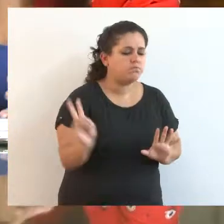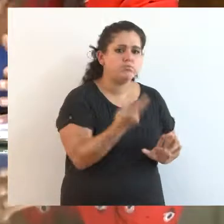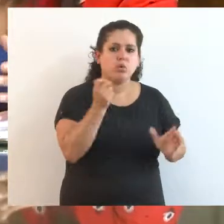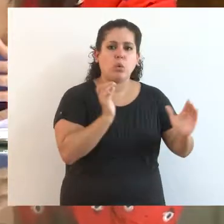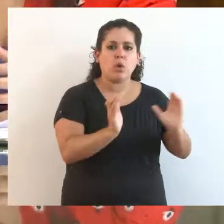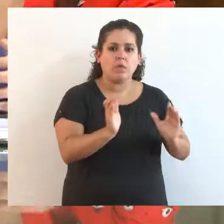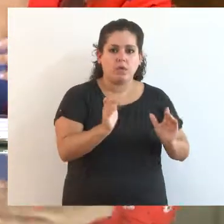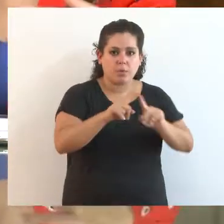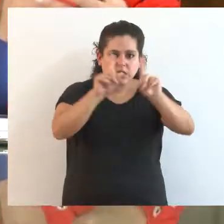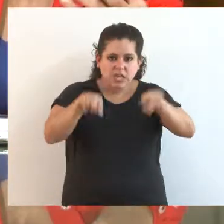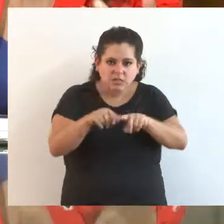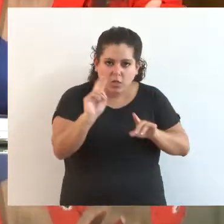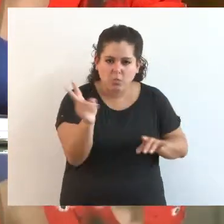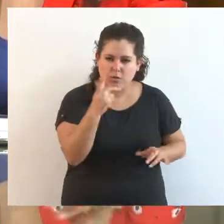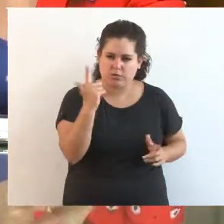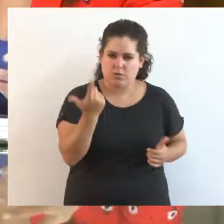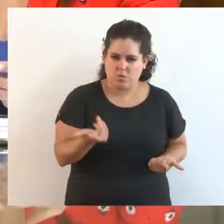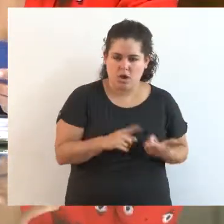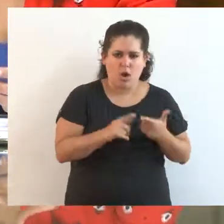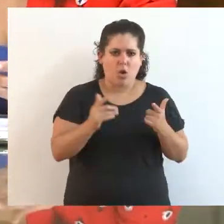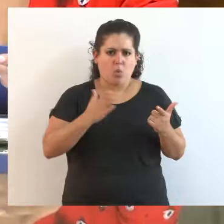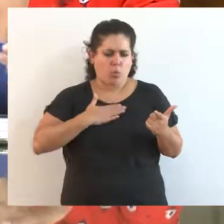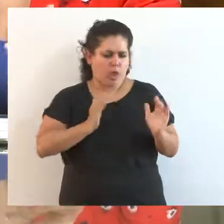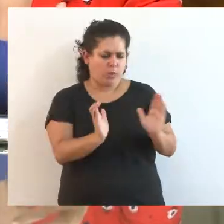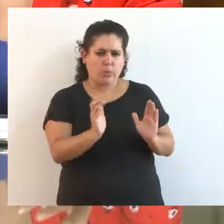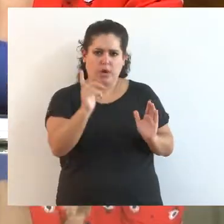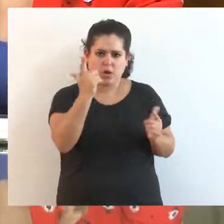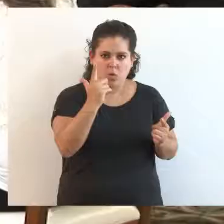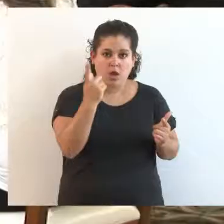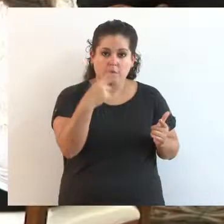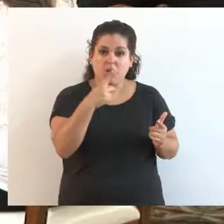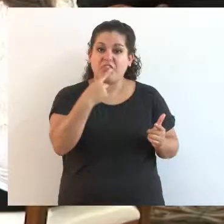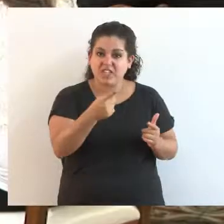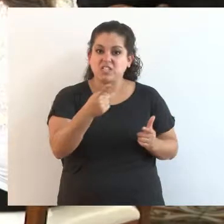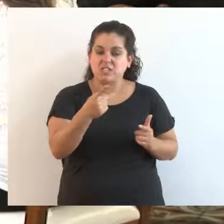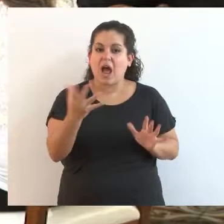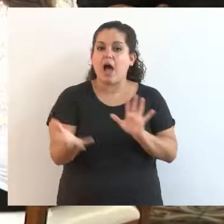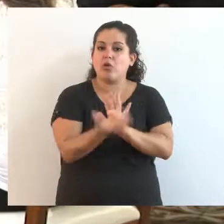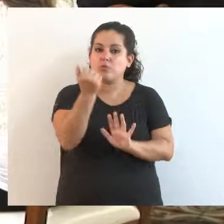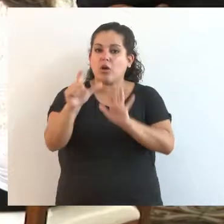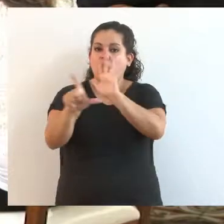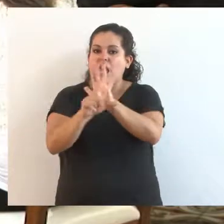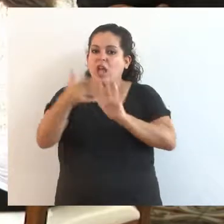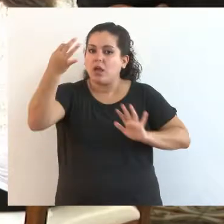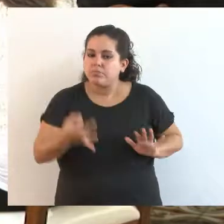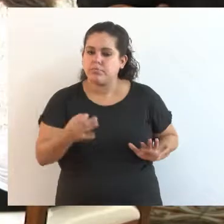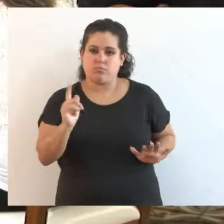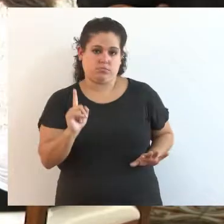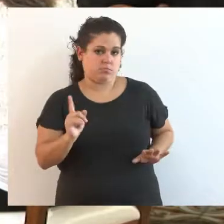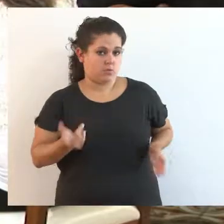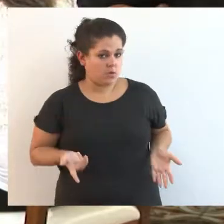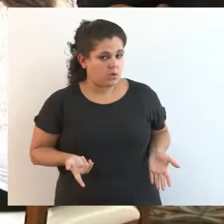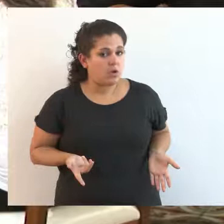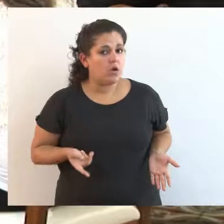están muertos, no aparece certificado de defunción ni cuerpos, y sin embargo se habla de adopciones ilegales. Quiero decir,